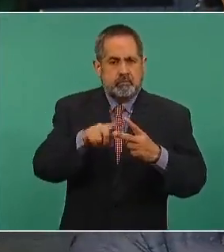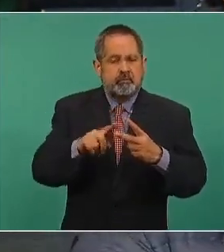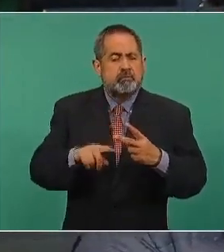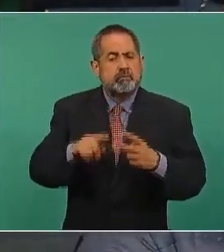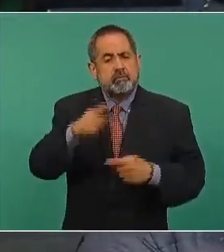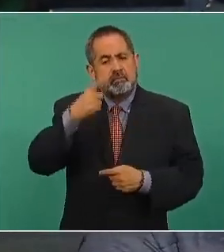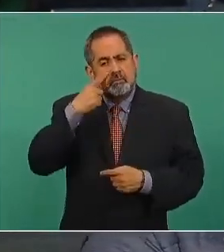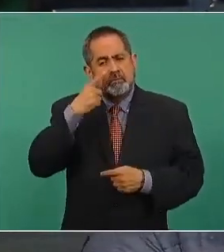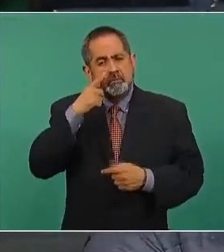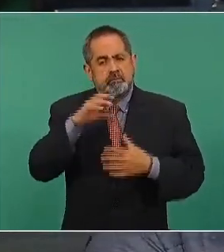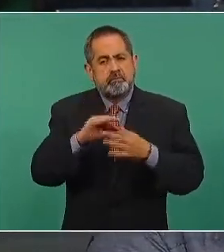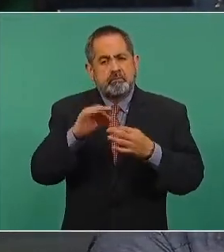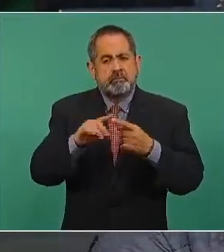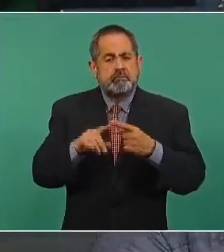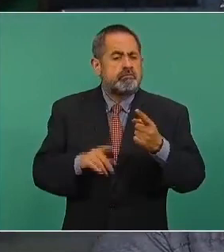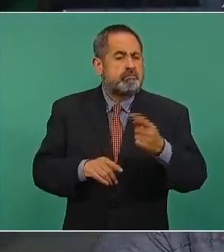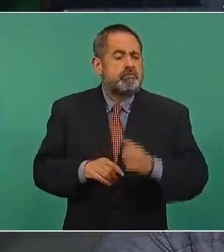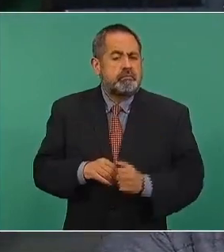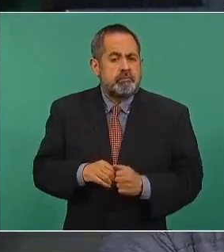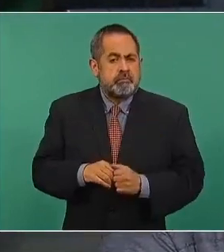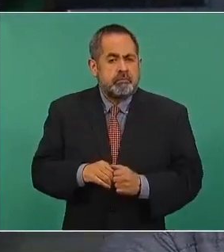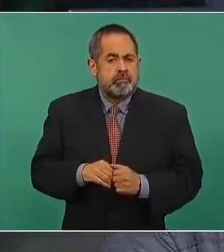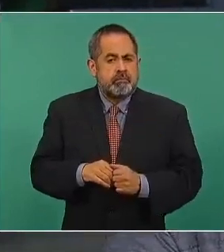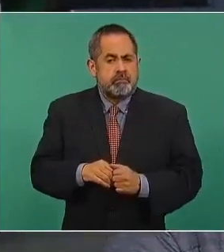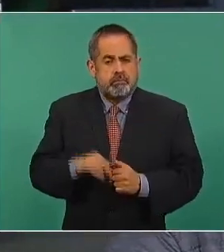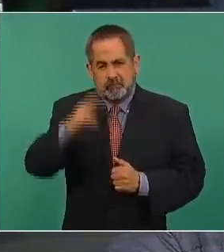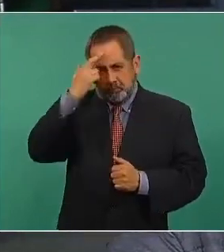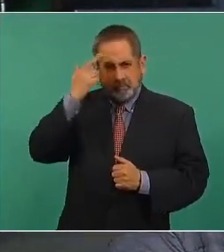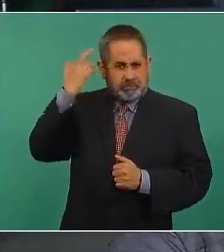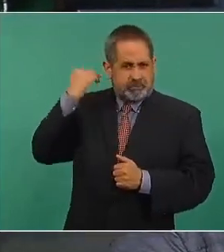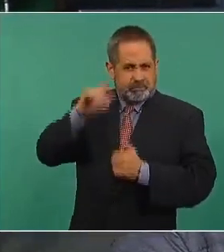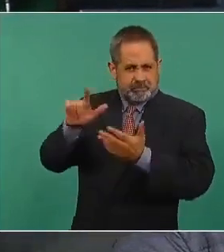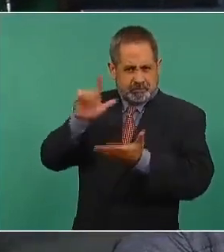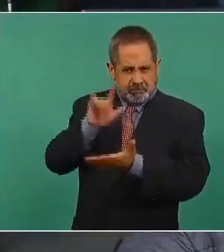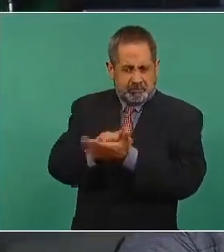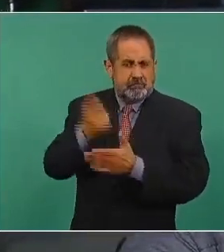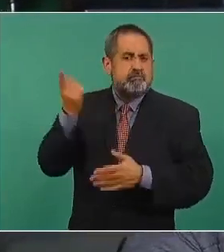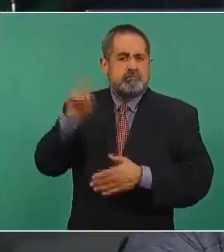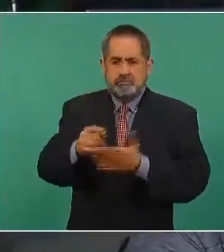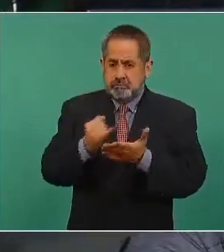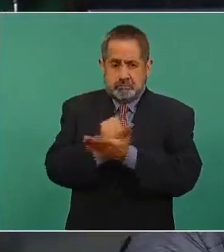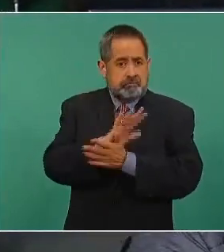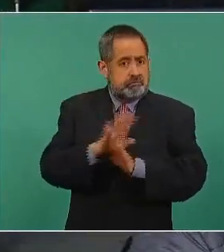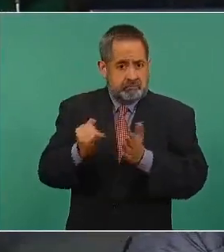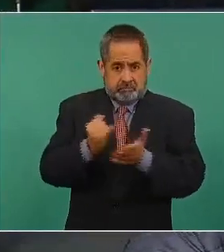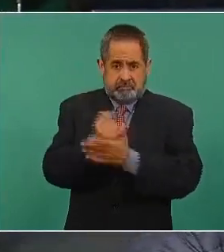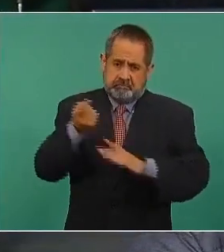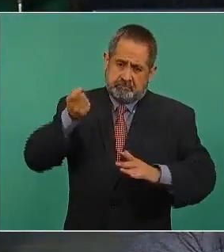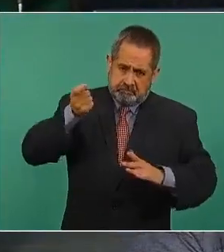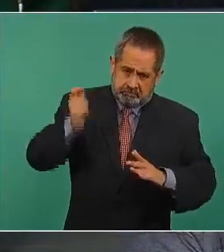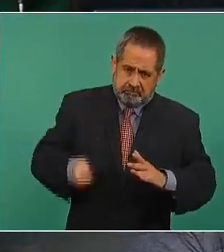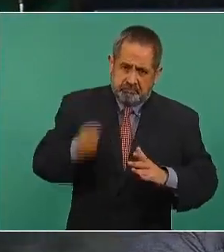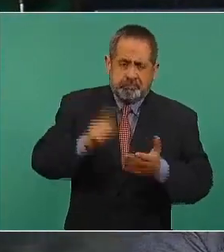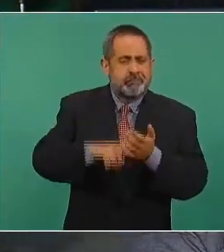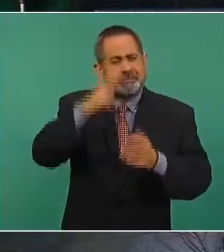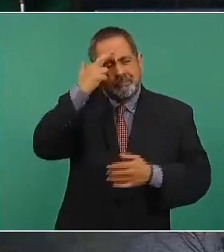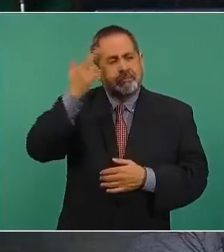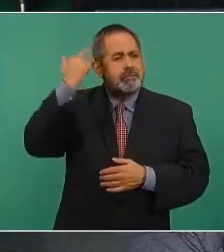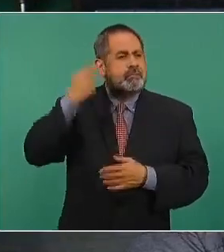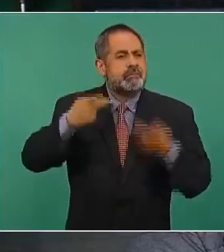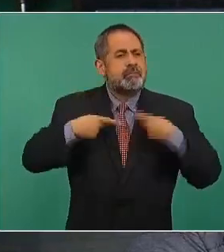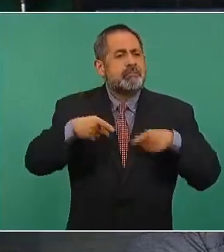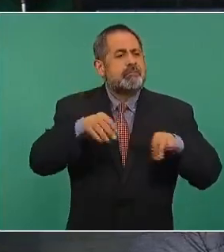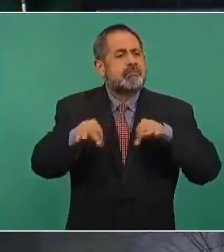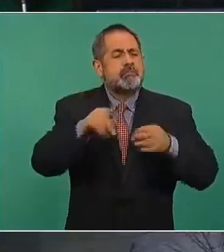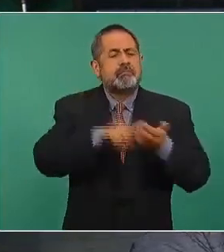ha negado cumplir con el laudo de la reinstalación de los trabajadores despedidos